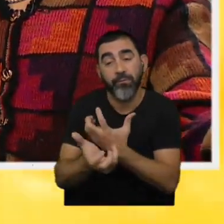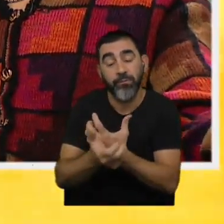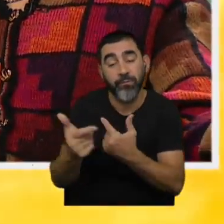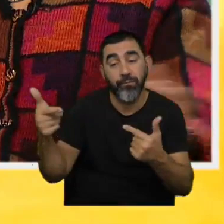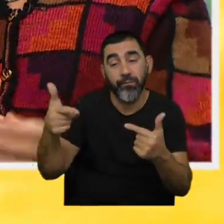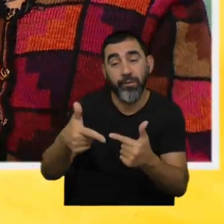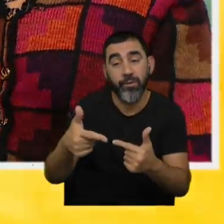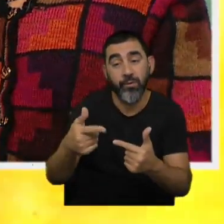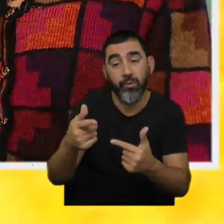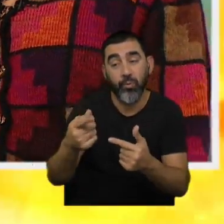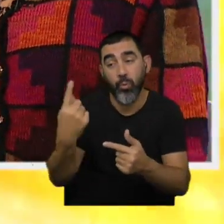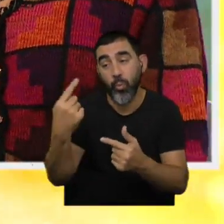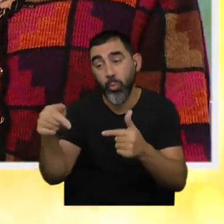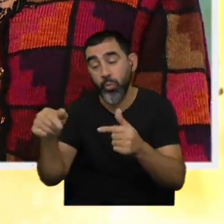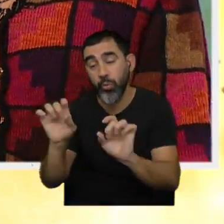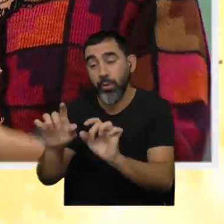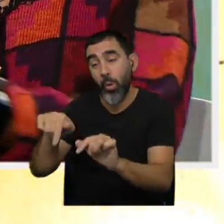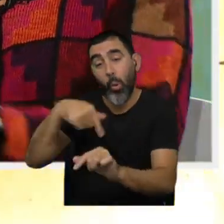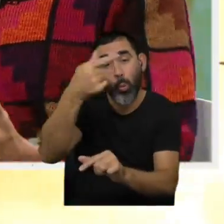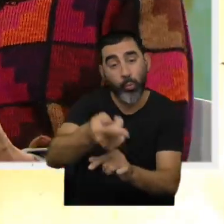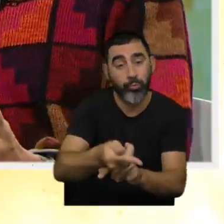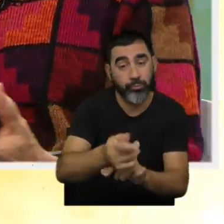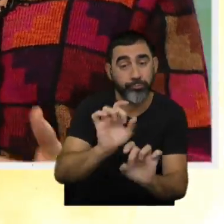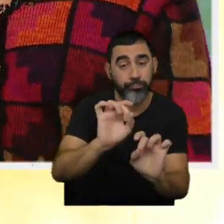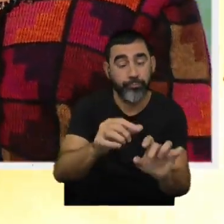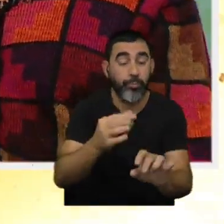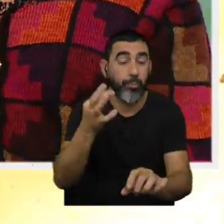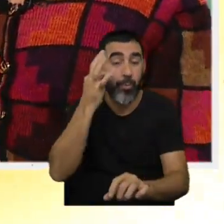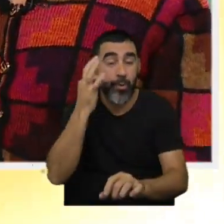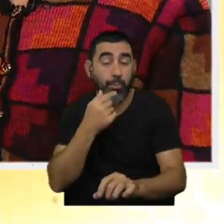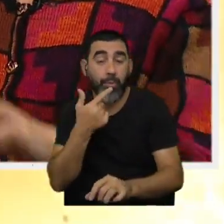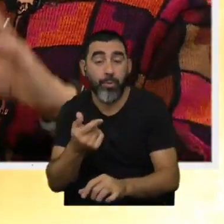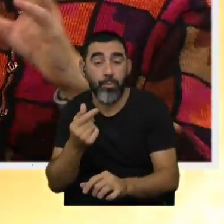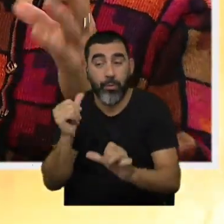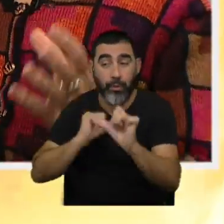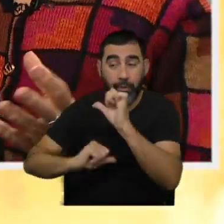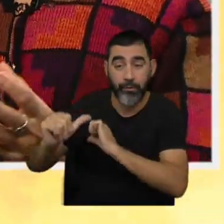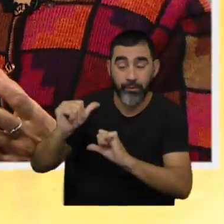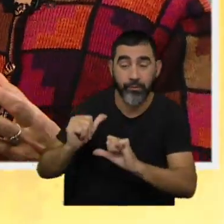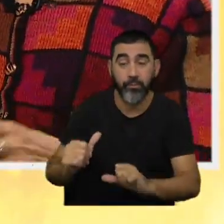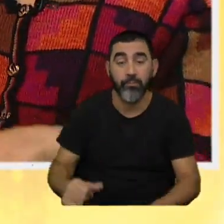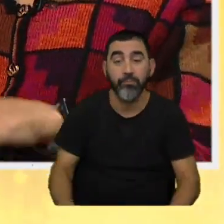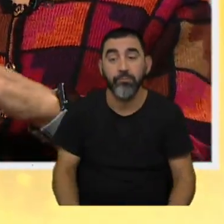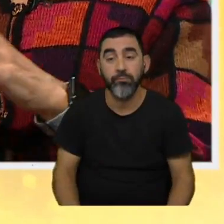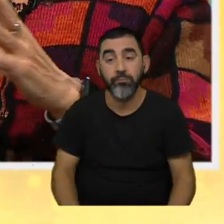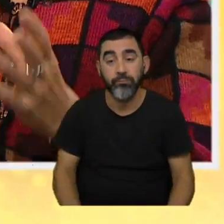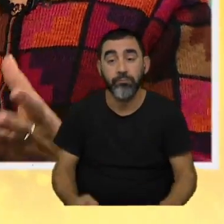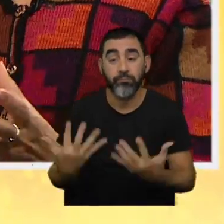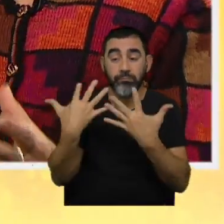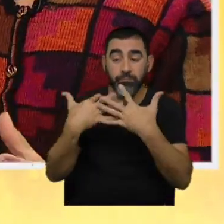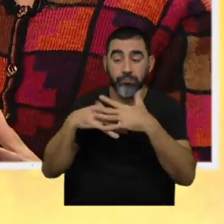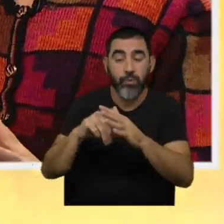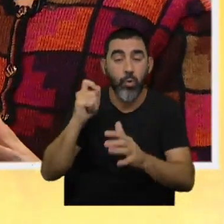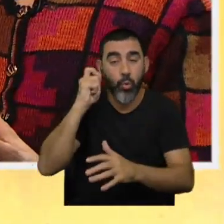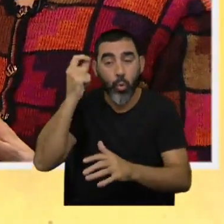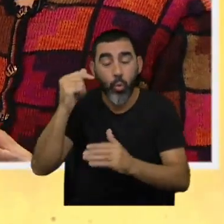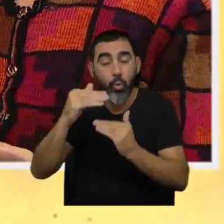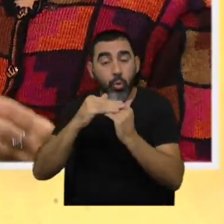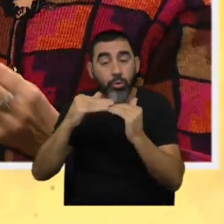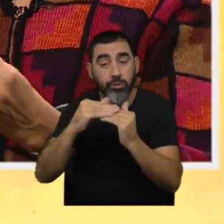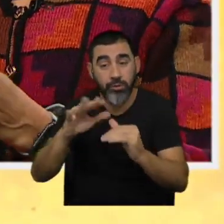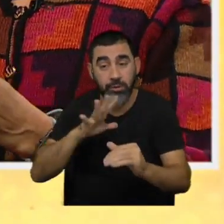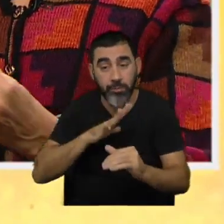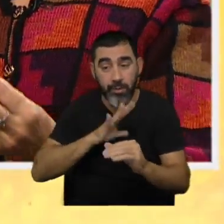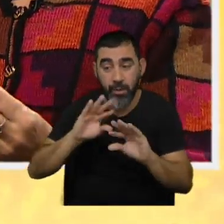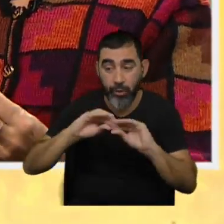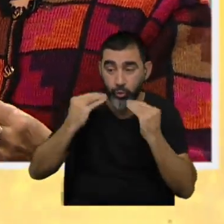un determinado organismo que terminan por afectar, por ejemplo, a los polinizadores. Hay como que integrar todo el conocimiento básico que tenemos